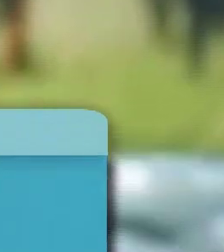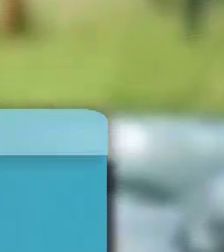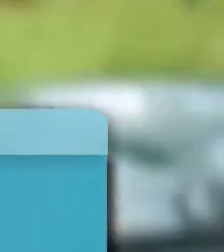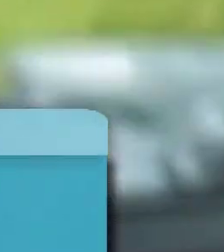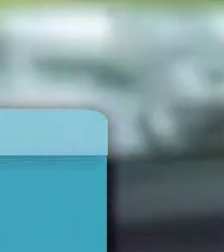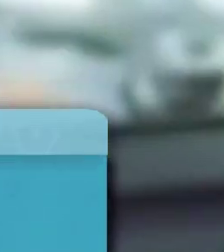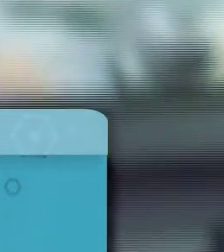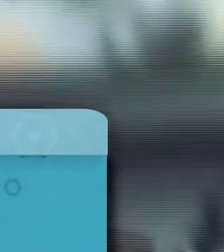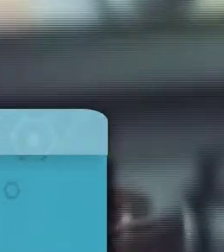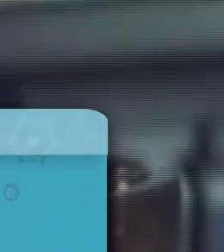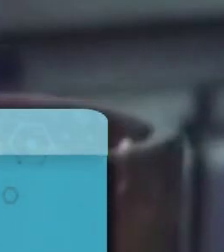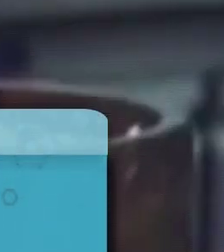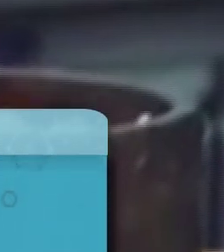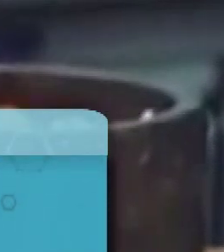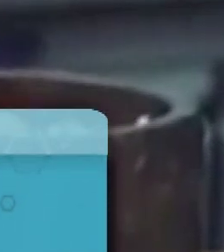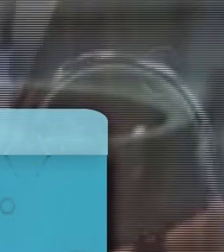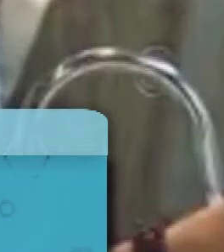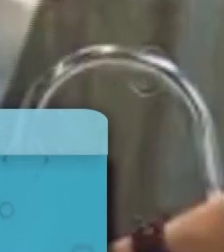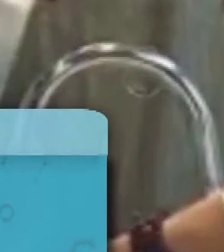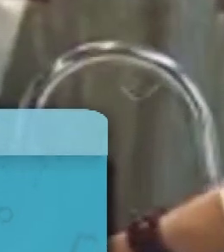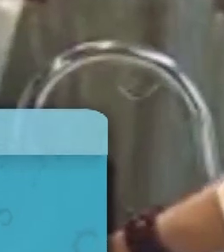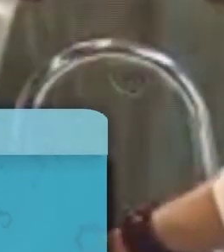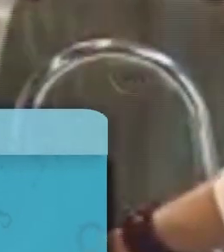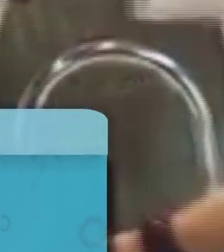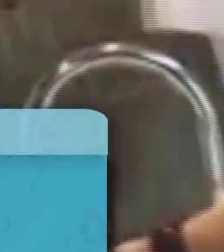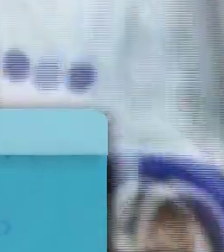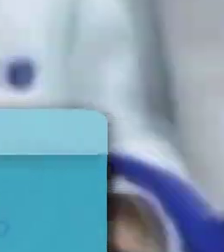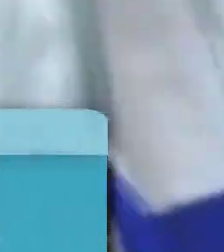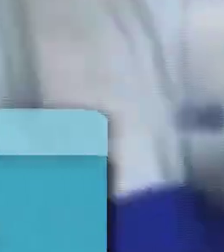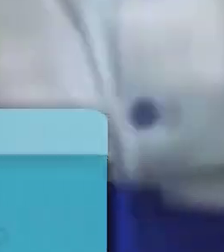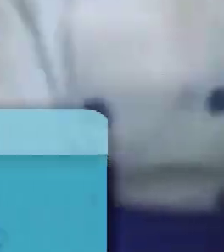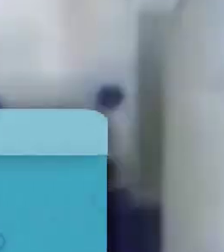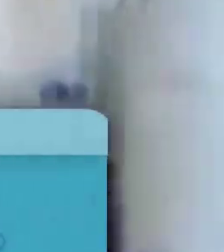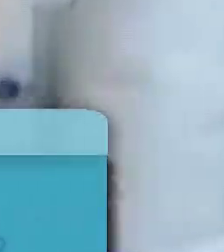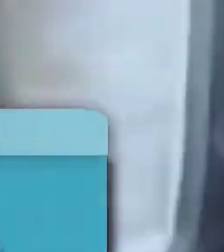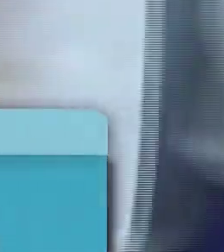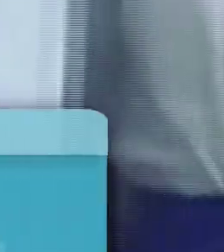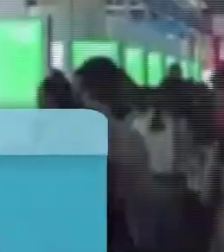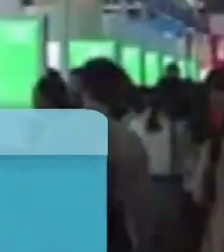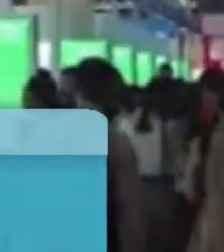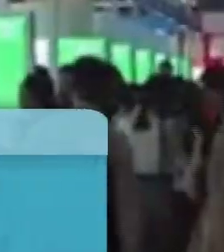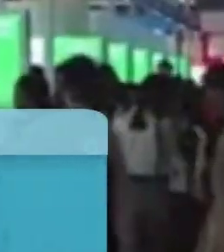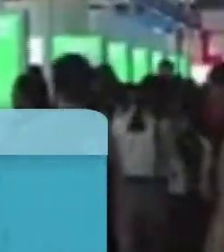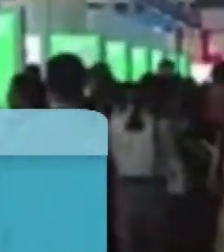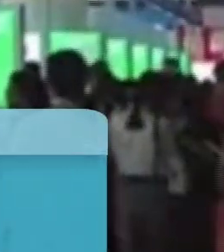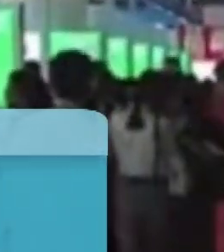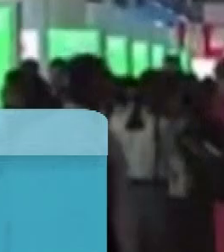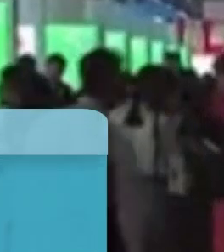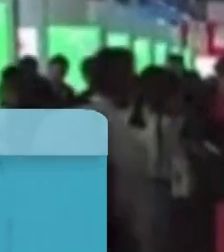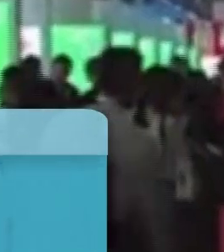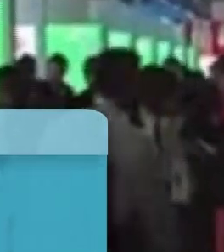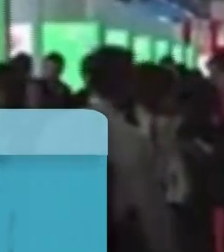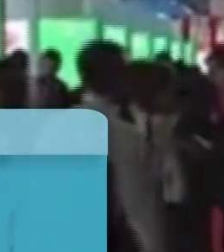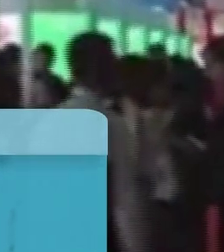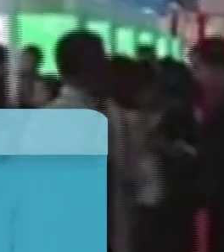mucho interés por lo que son los cortes premium y sobre todo por la comida saludable y buscar la trazabilidad de los